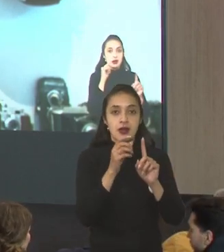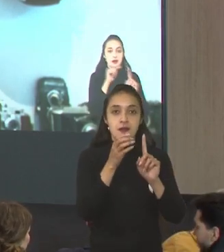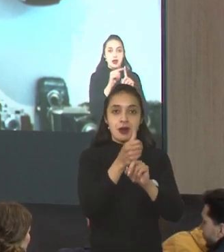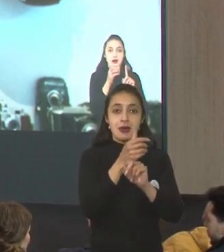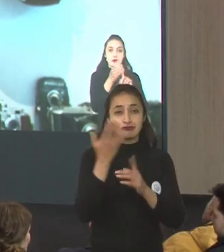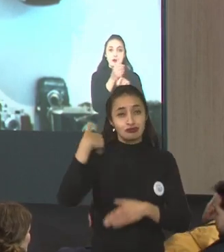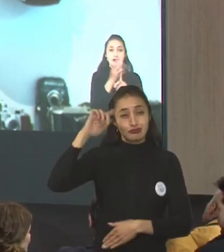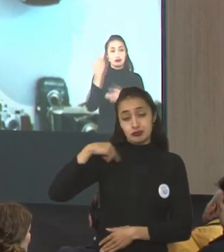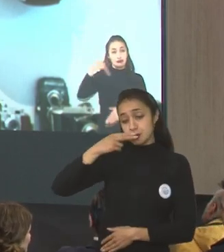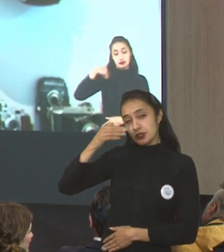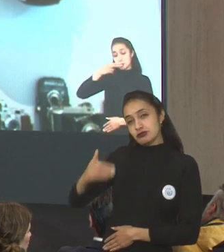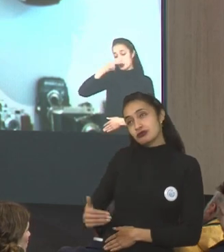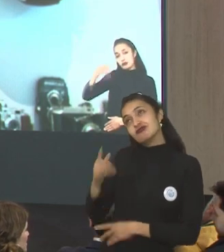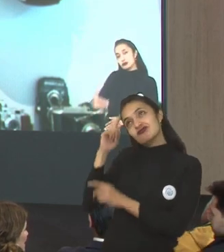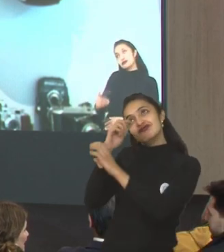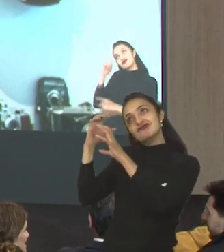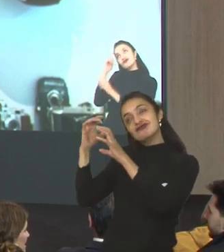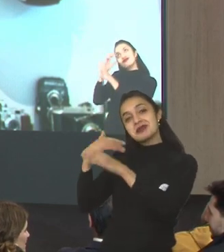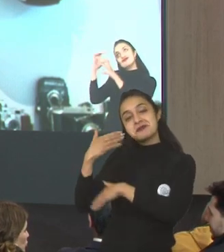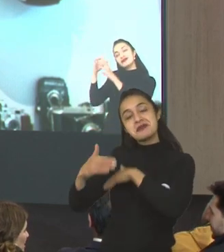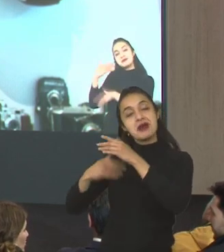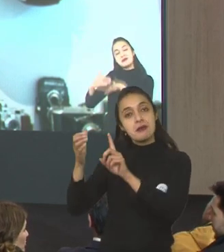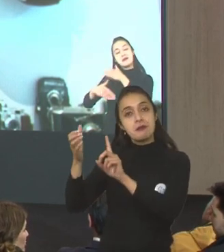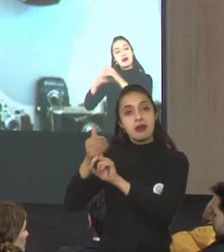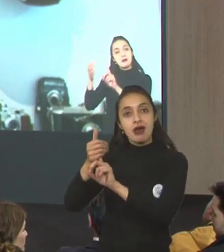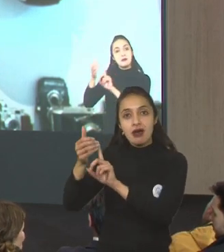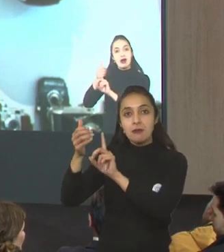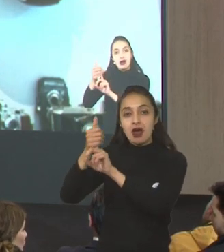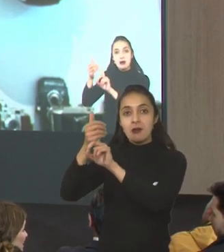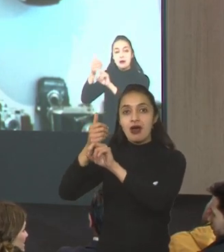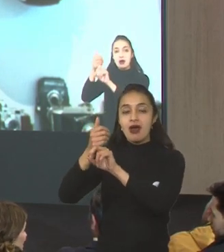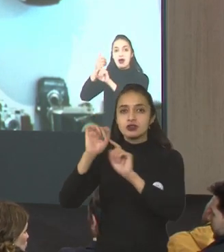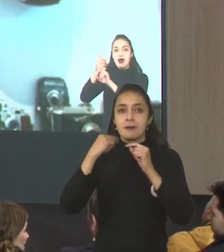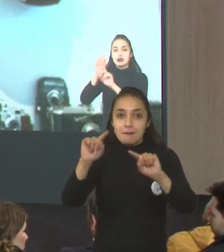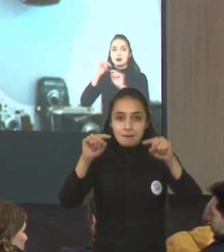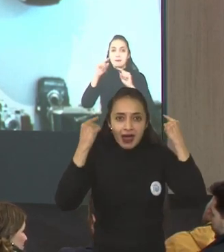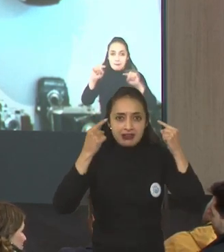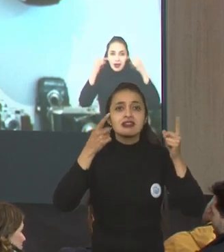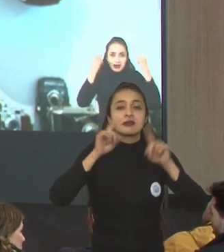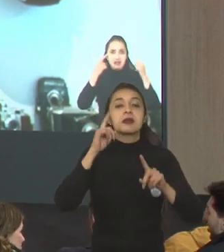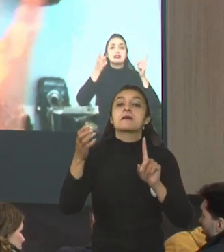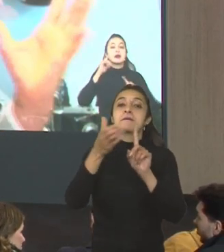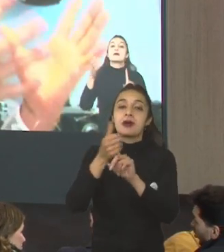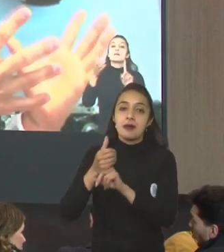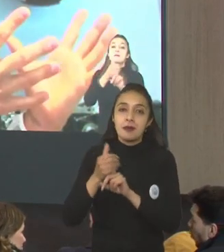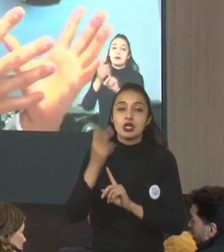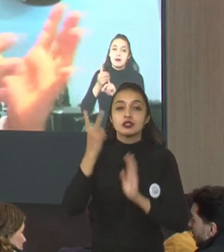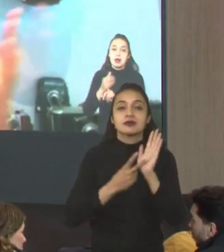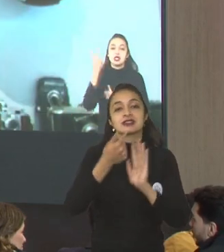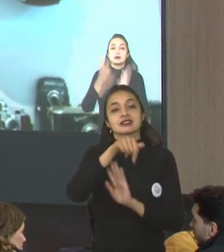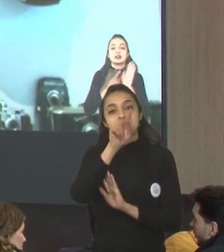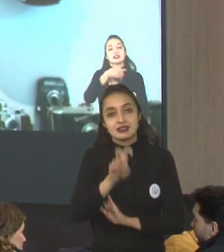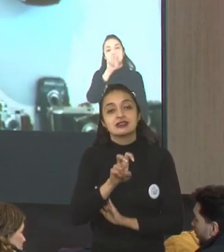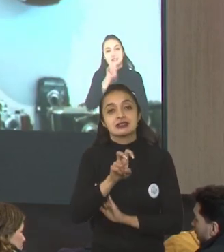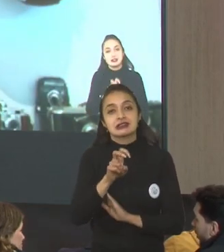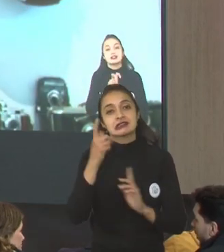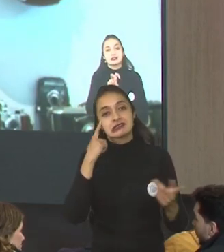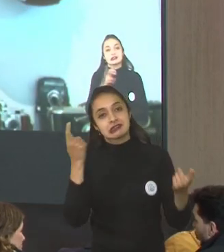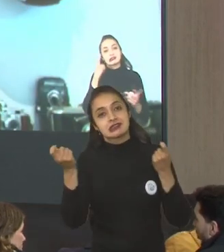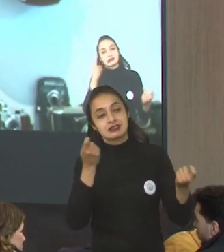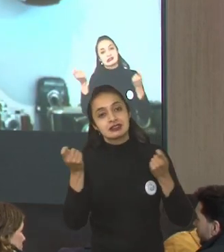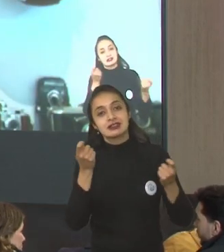niño alguna vez tuve, ¿no? Y todas estas metas que me empecé a poner. En el 2017 llega mi primer India